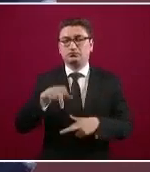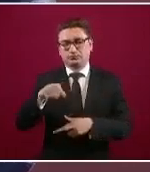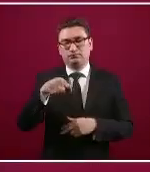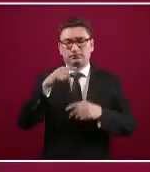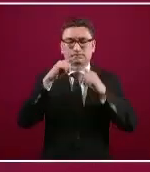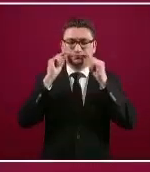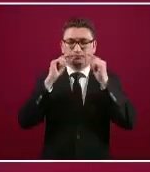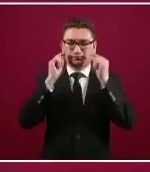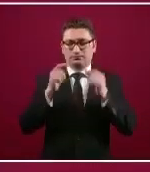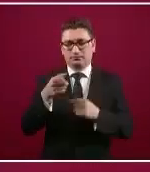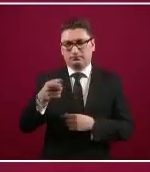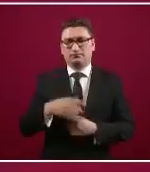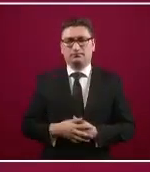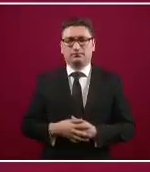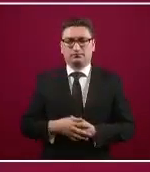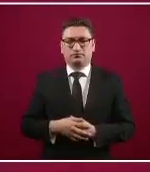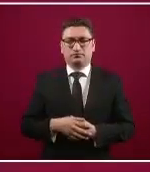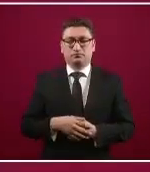Entonces él hablaba poco,